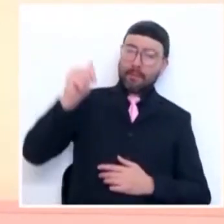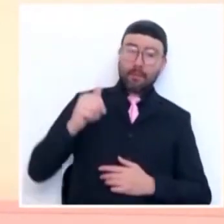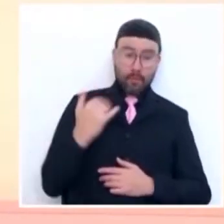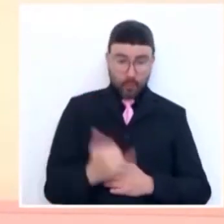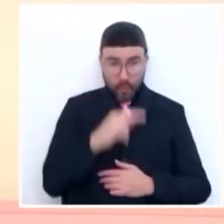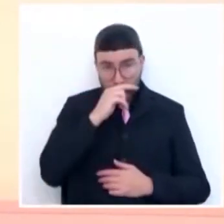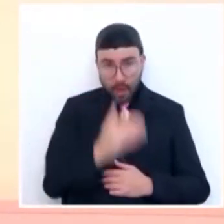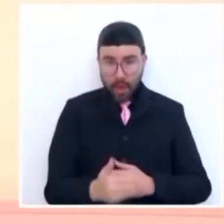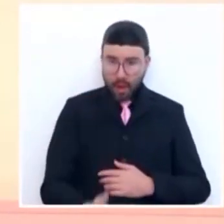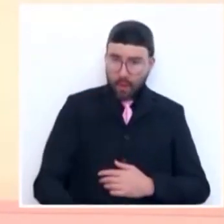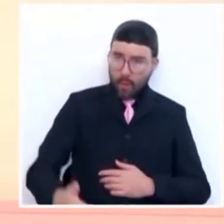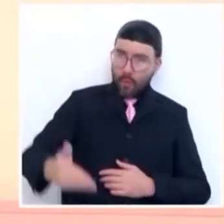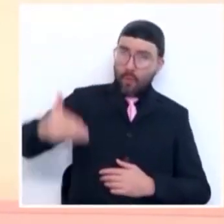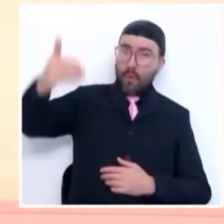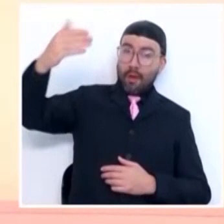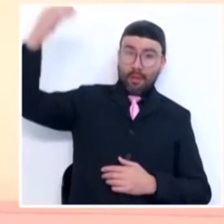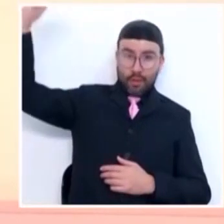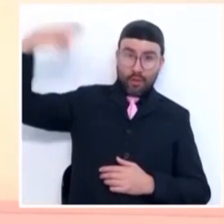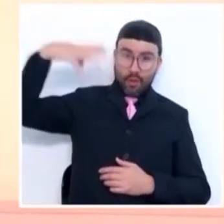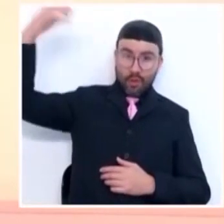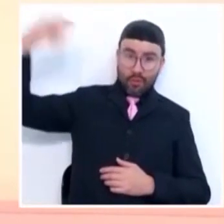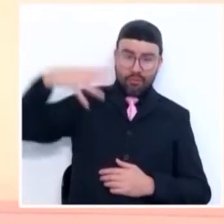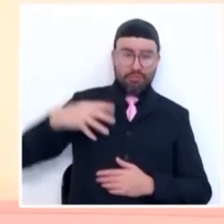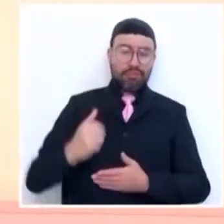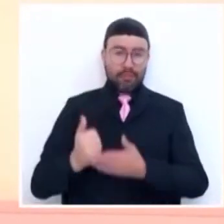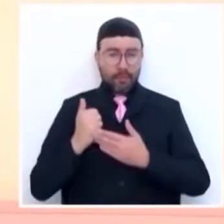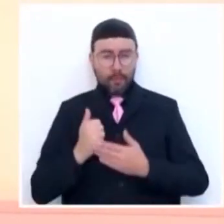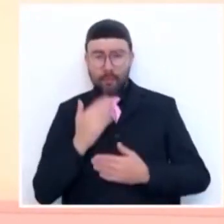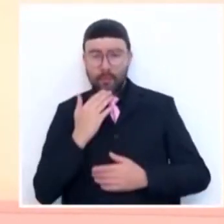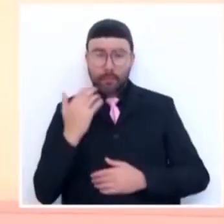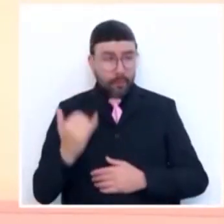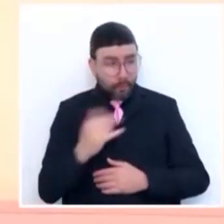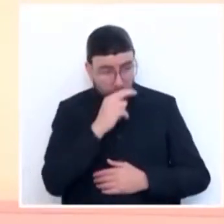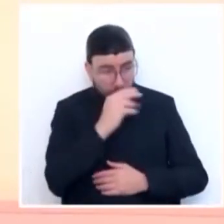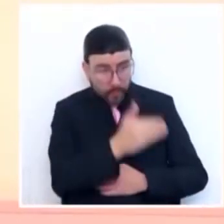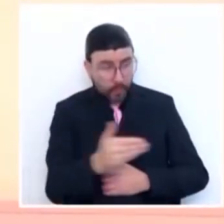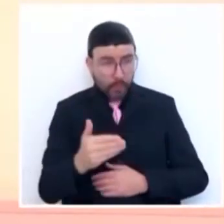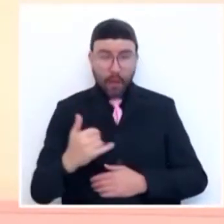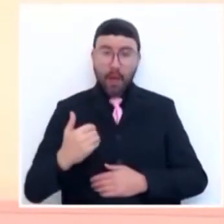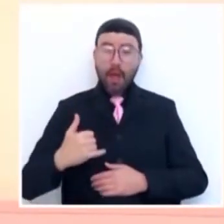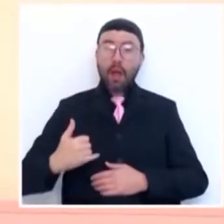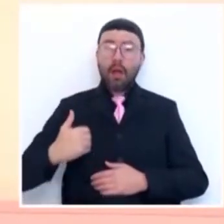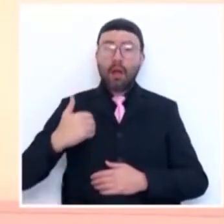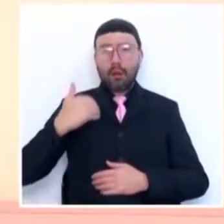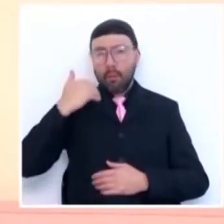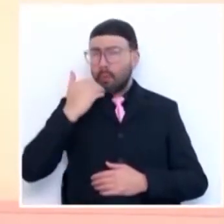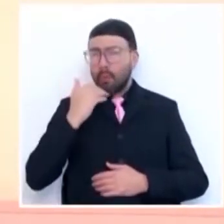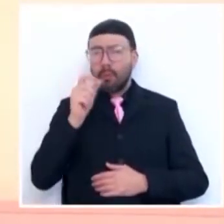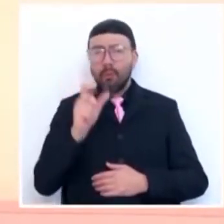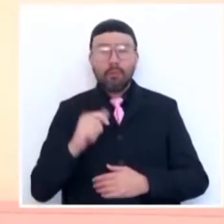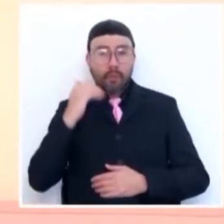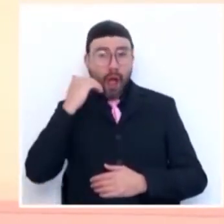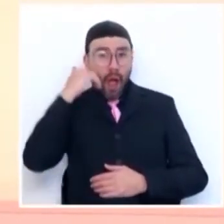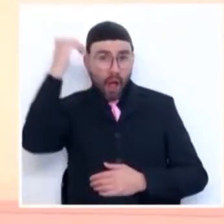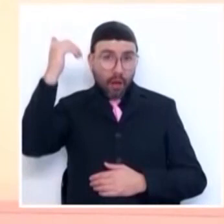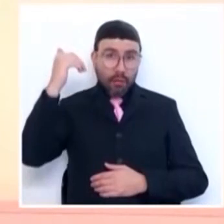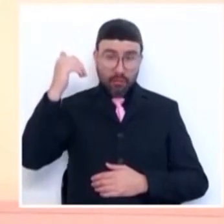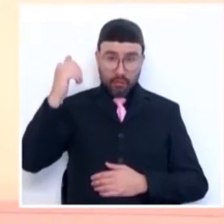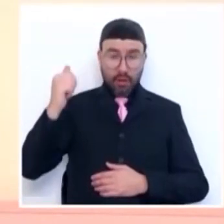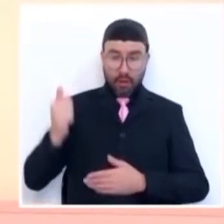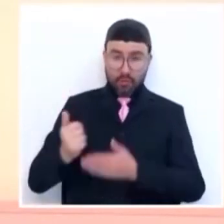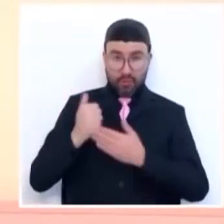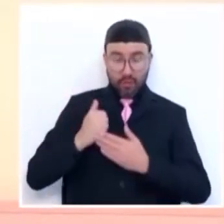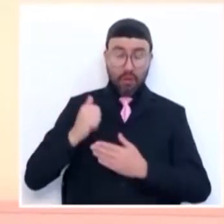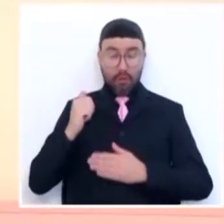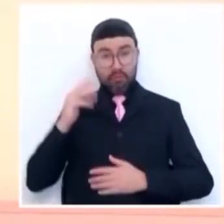muy importante asolearse. La hormona del crecimiento en el adulto no nos ayuda a crecer longitudinalmente, pero nos ayuda a